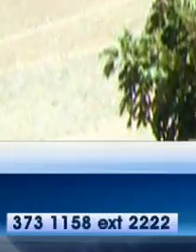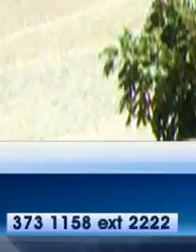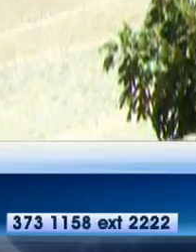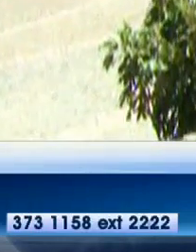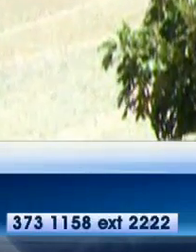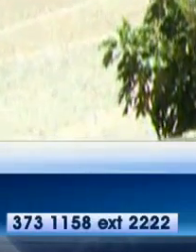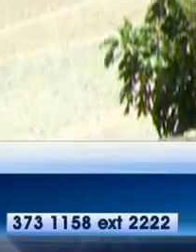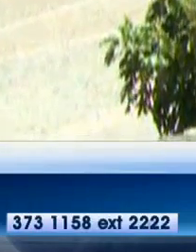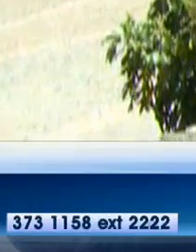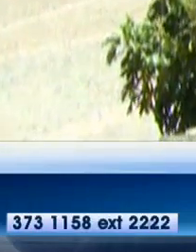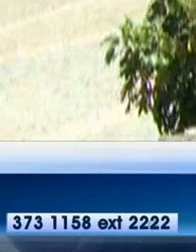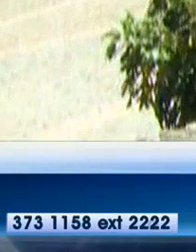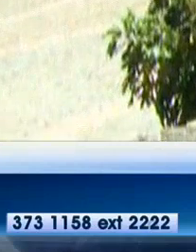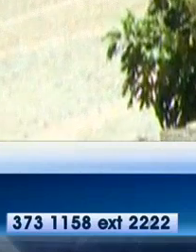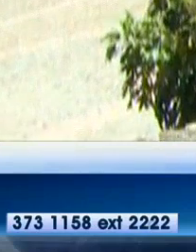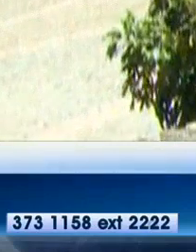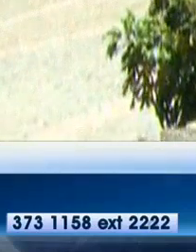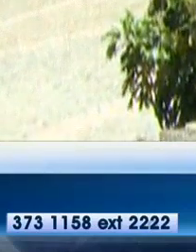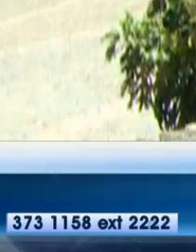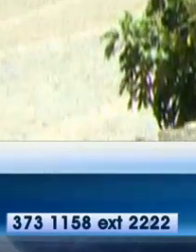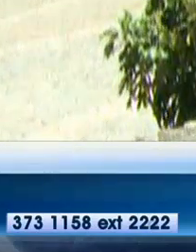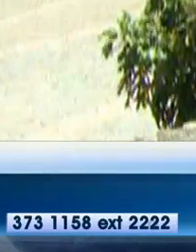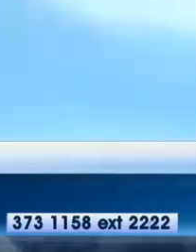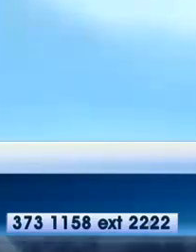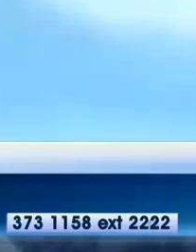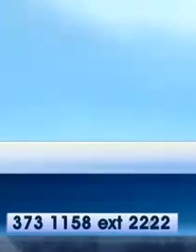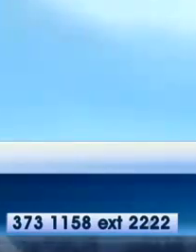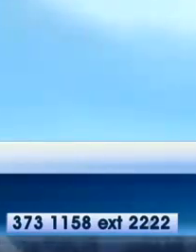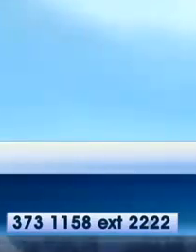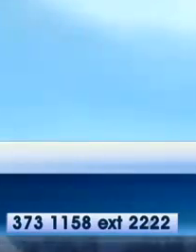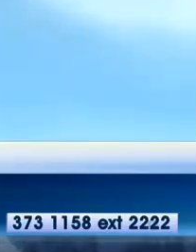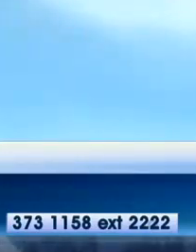mundo. Este es el primer y único monumento moderno que se